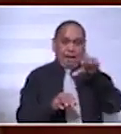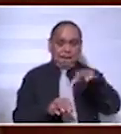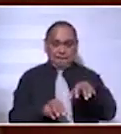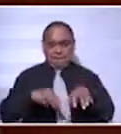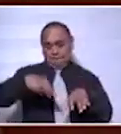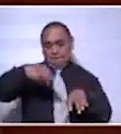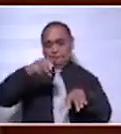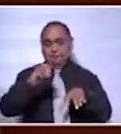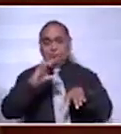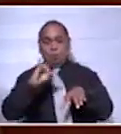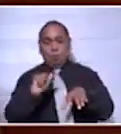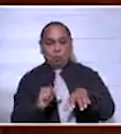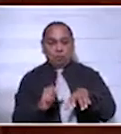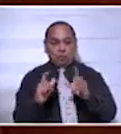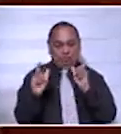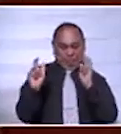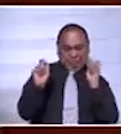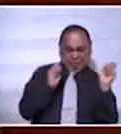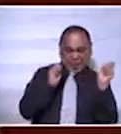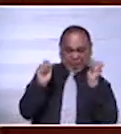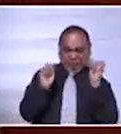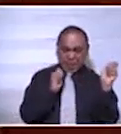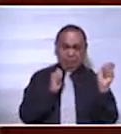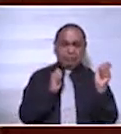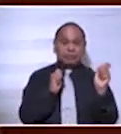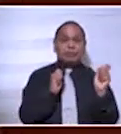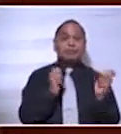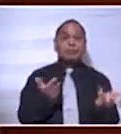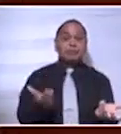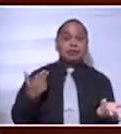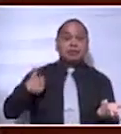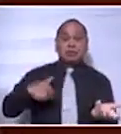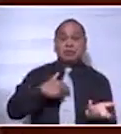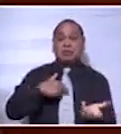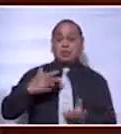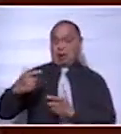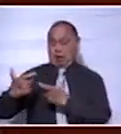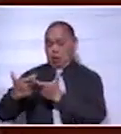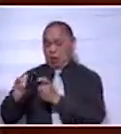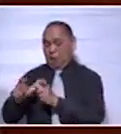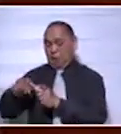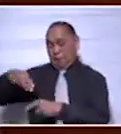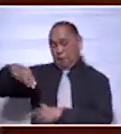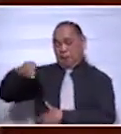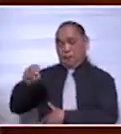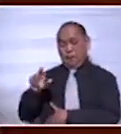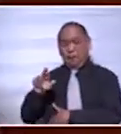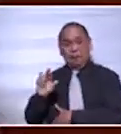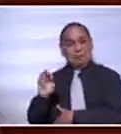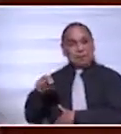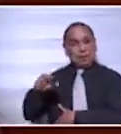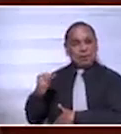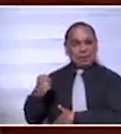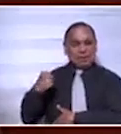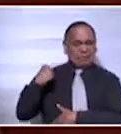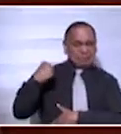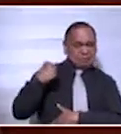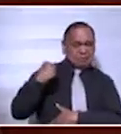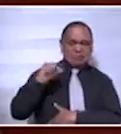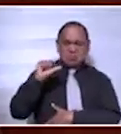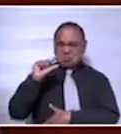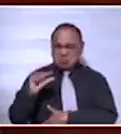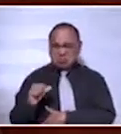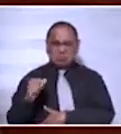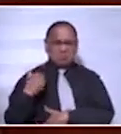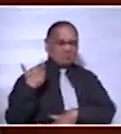haciendo todo lo que saben hacer, pero a lo grande, y nosotros luchando como sabíamos también que se hace con muy poco y a